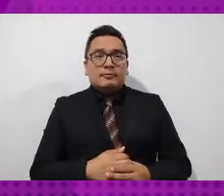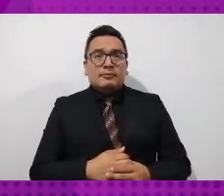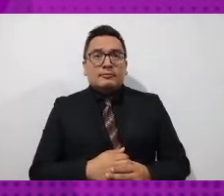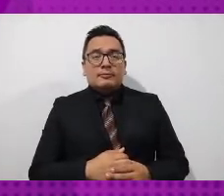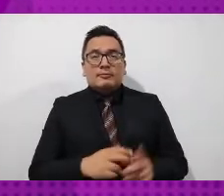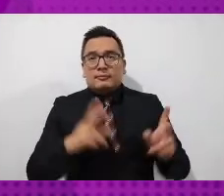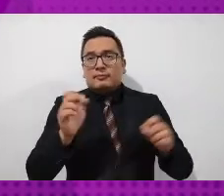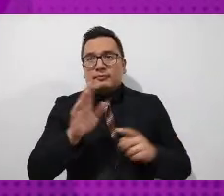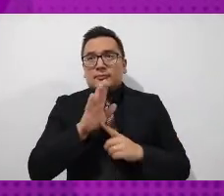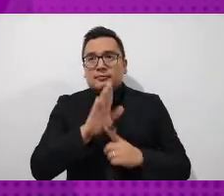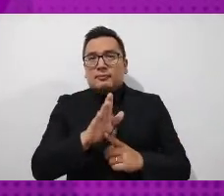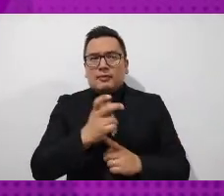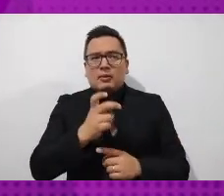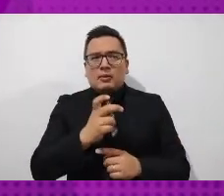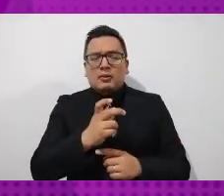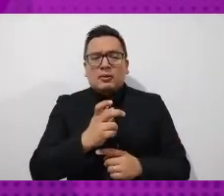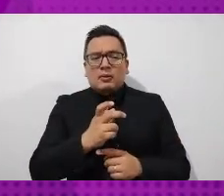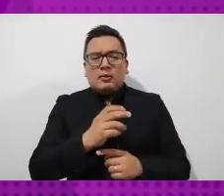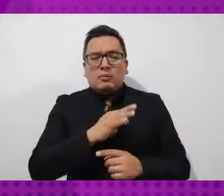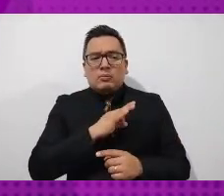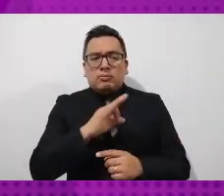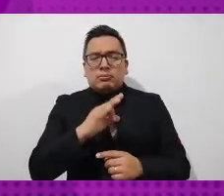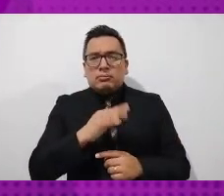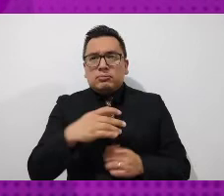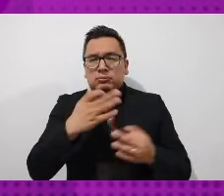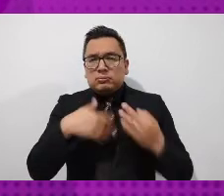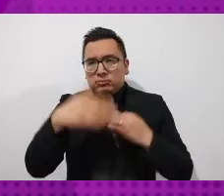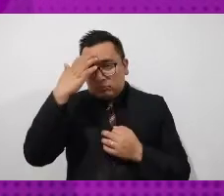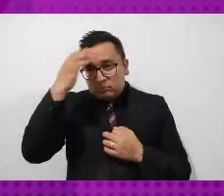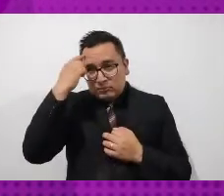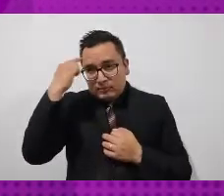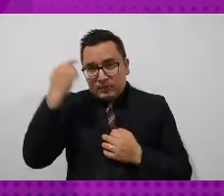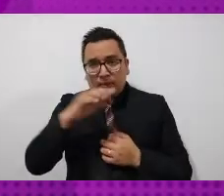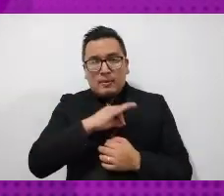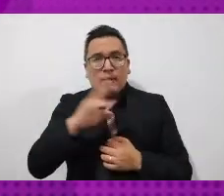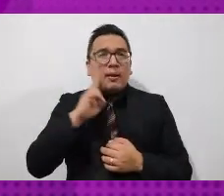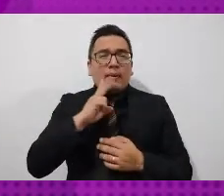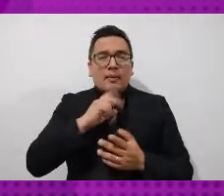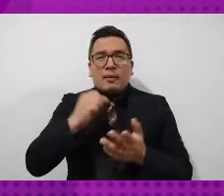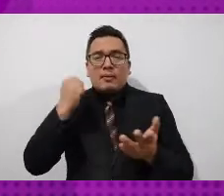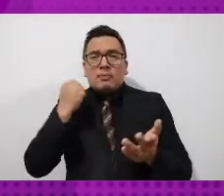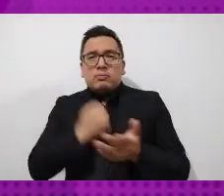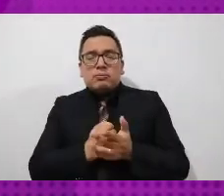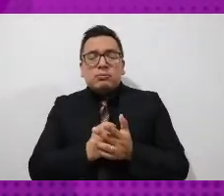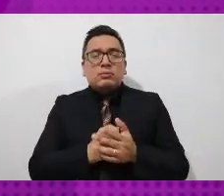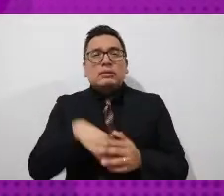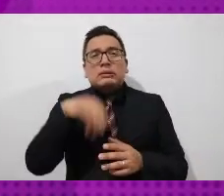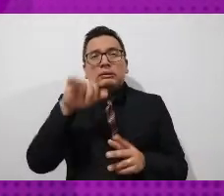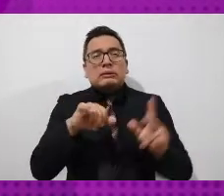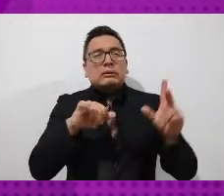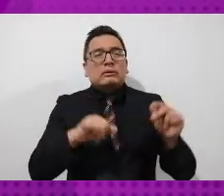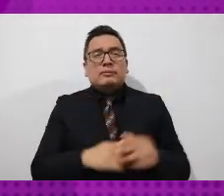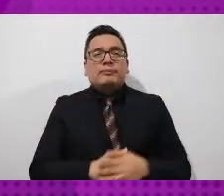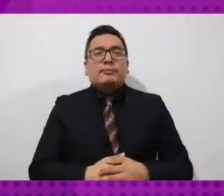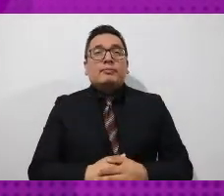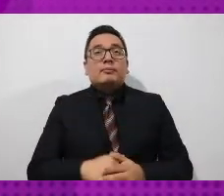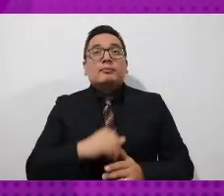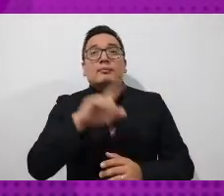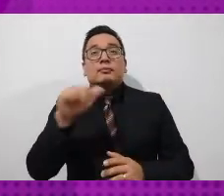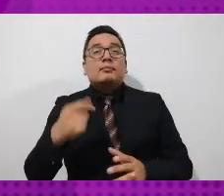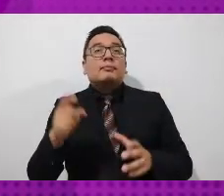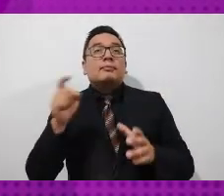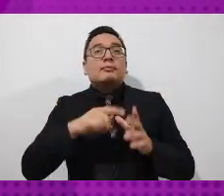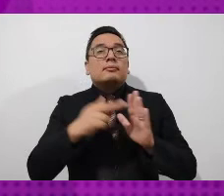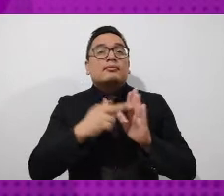debidamente presentado, habrá de ser conocido por el Pleno para que pueda determinar en todo caso su aprobación y sea integrada al